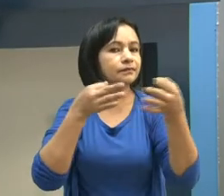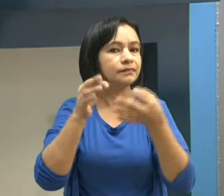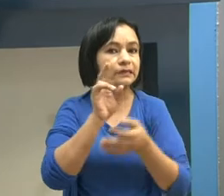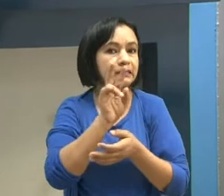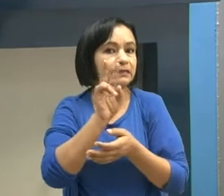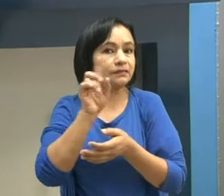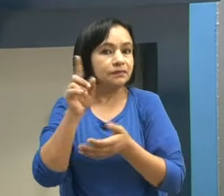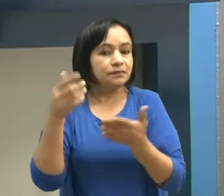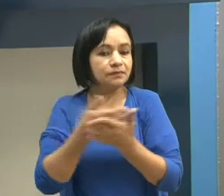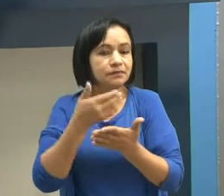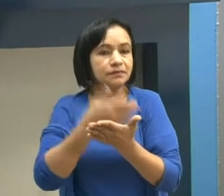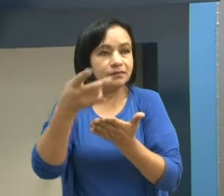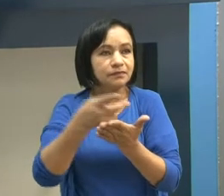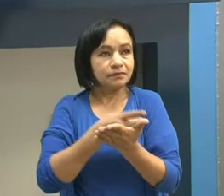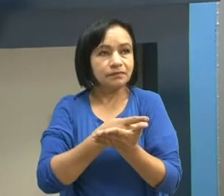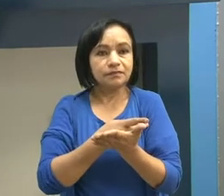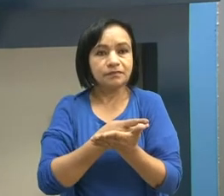21 proyectos. Ok,